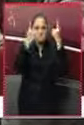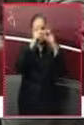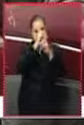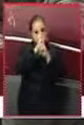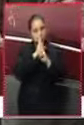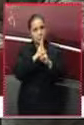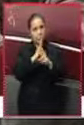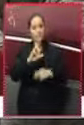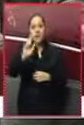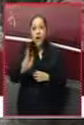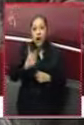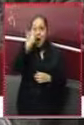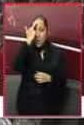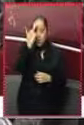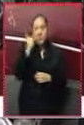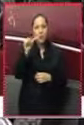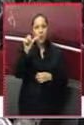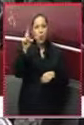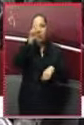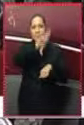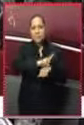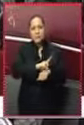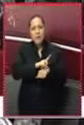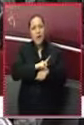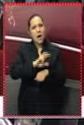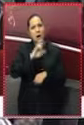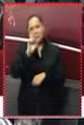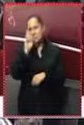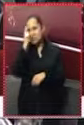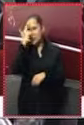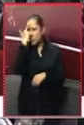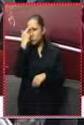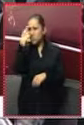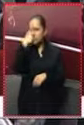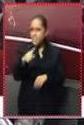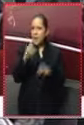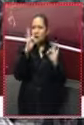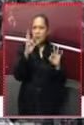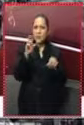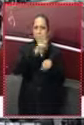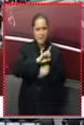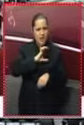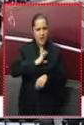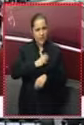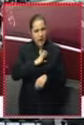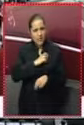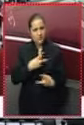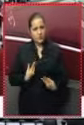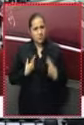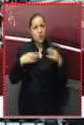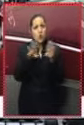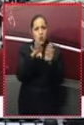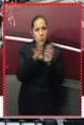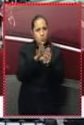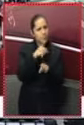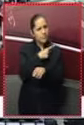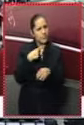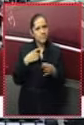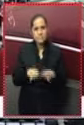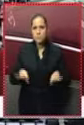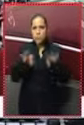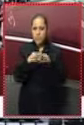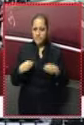mejor manera de conmemorar el Día Mundial contra el Cáncer de Mama es tocando la vida. Gracias.